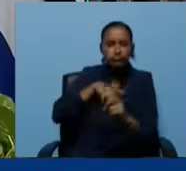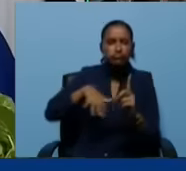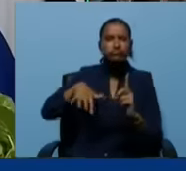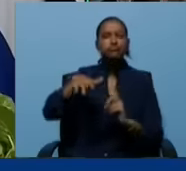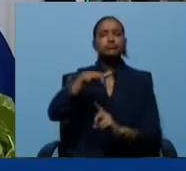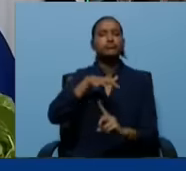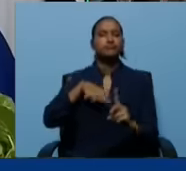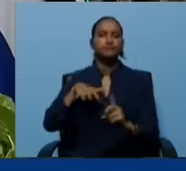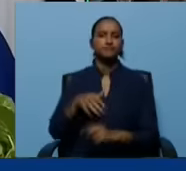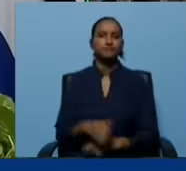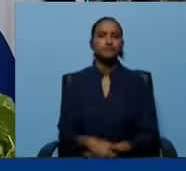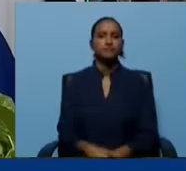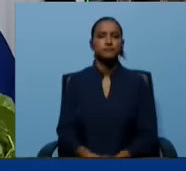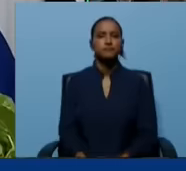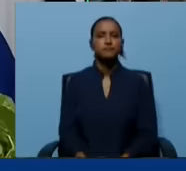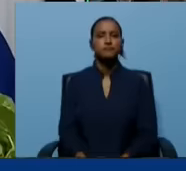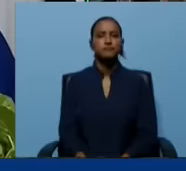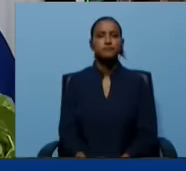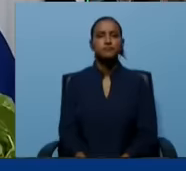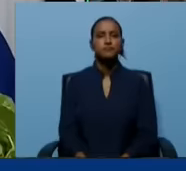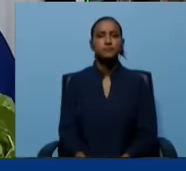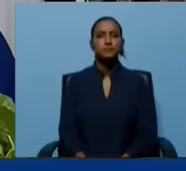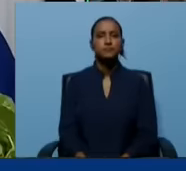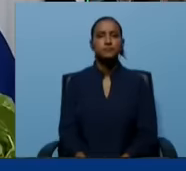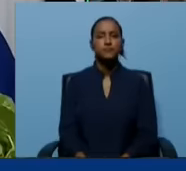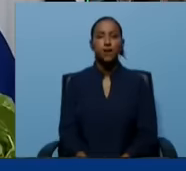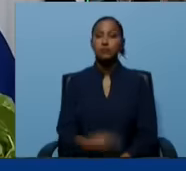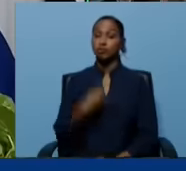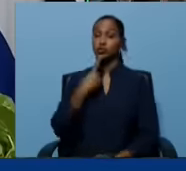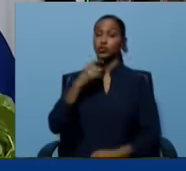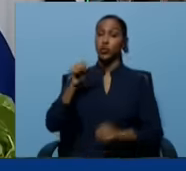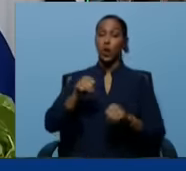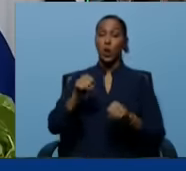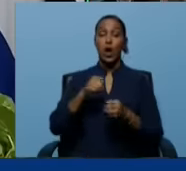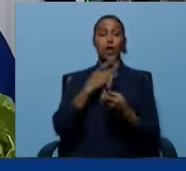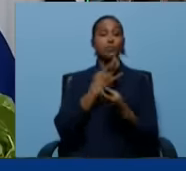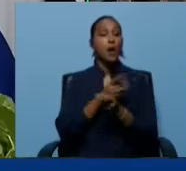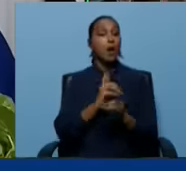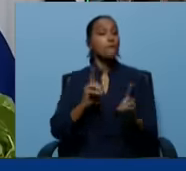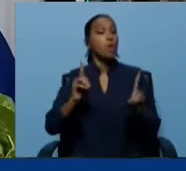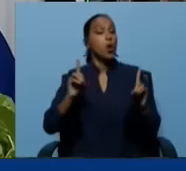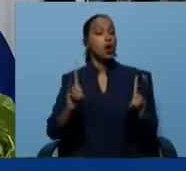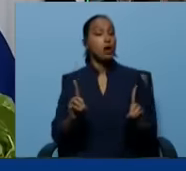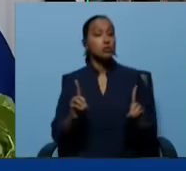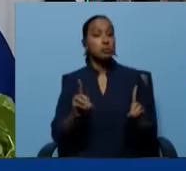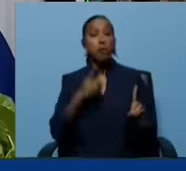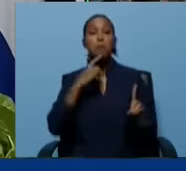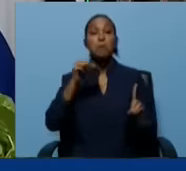porque la democracia